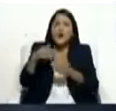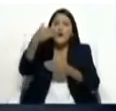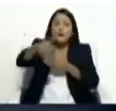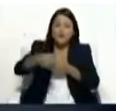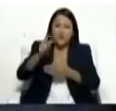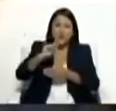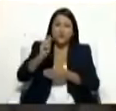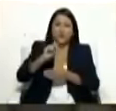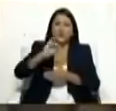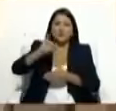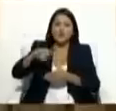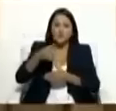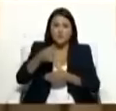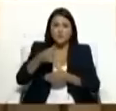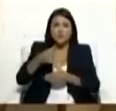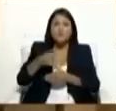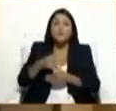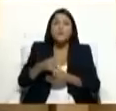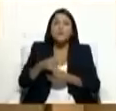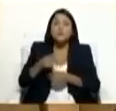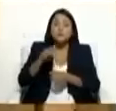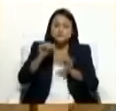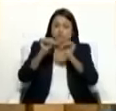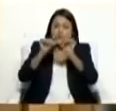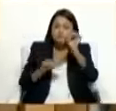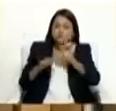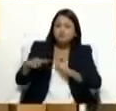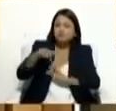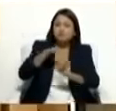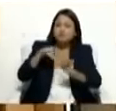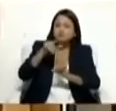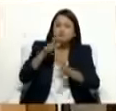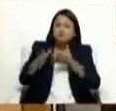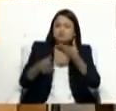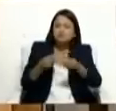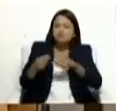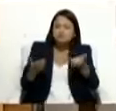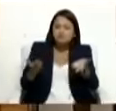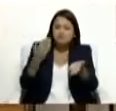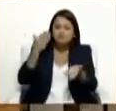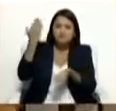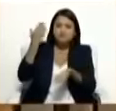Tribunal Supremo de Justicia para que nos detalle cuál es el ambiente que se vive allá afuera.